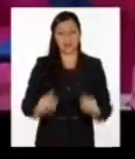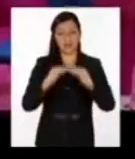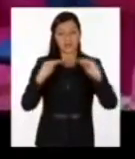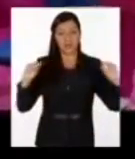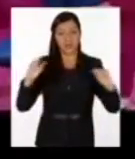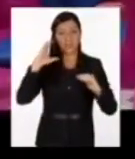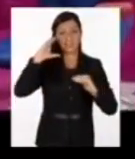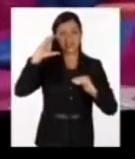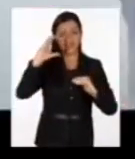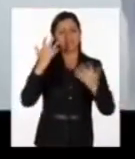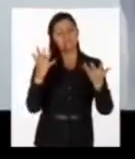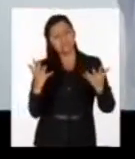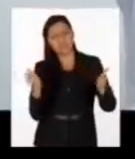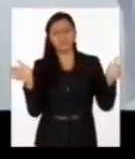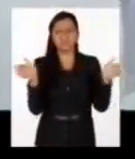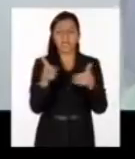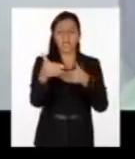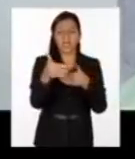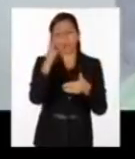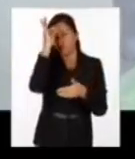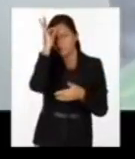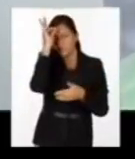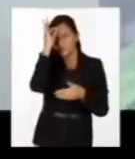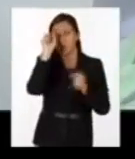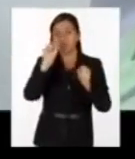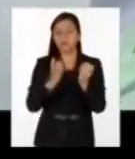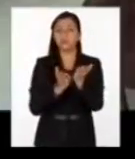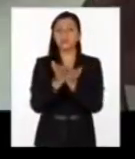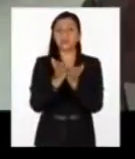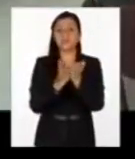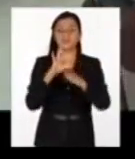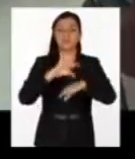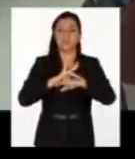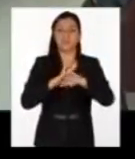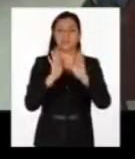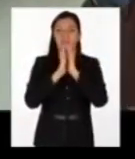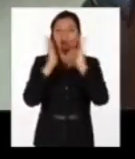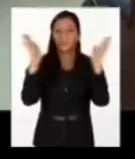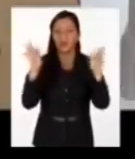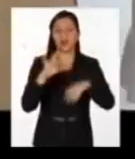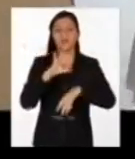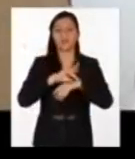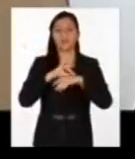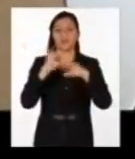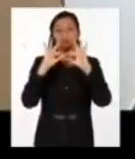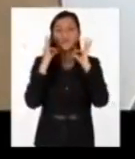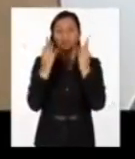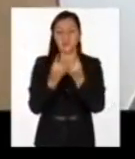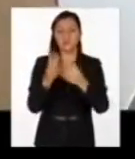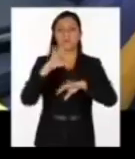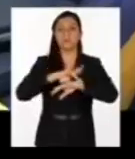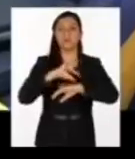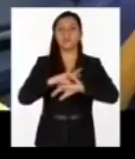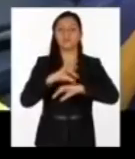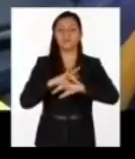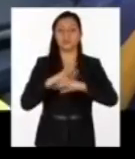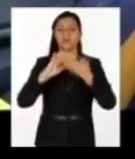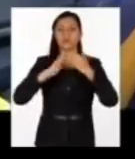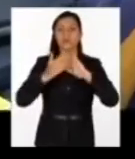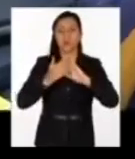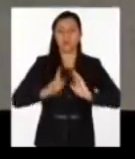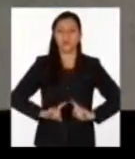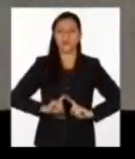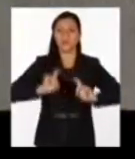salud tipo c se asemeja a un pequeño hospital y brinda servicios de medicina general medicina familiar y comunitaria